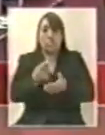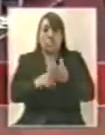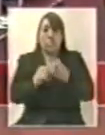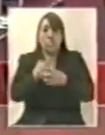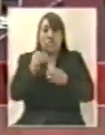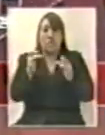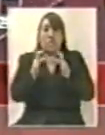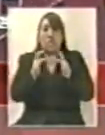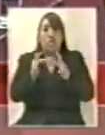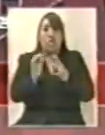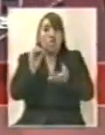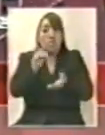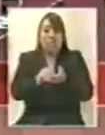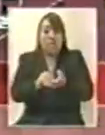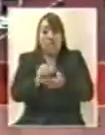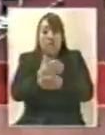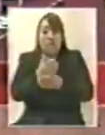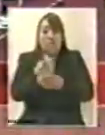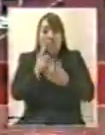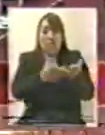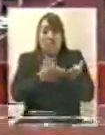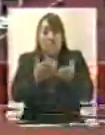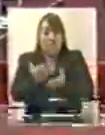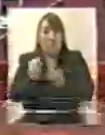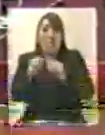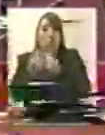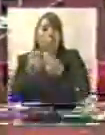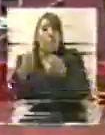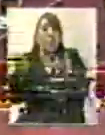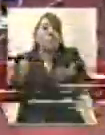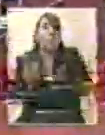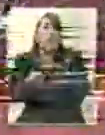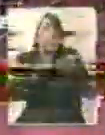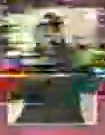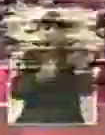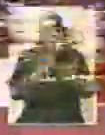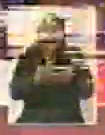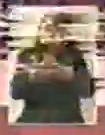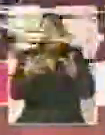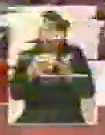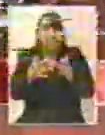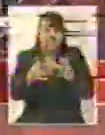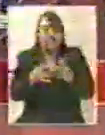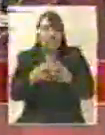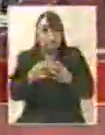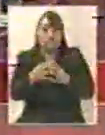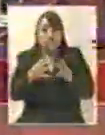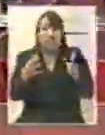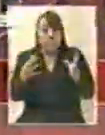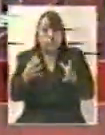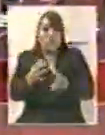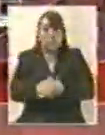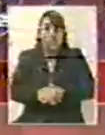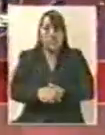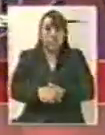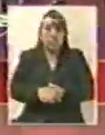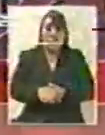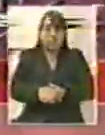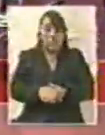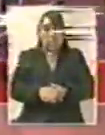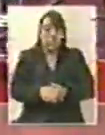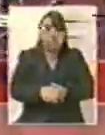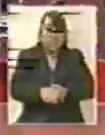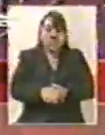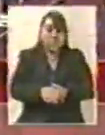mayor. ¿Qué vínculo se establece entre el invitado y el partido? ¿Qué vínculo se establece entre el invitado